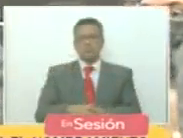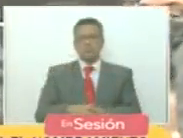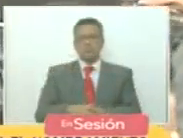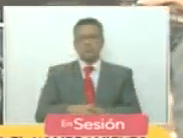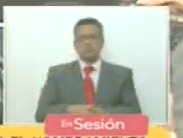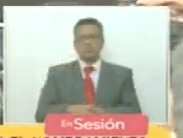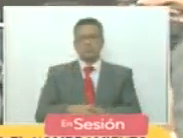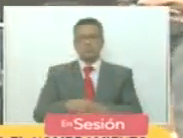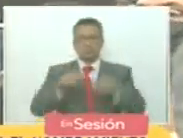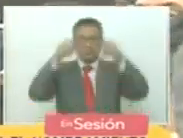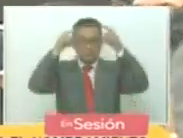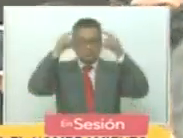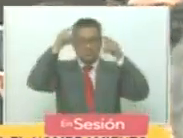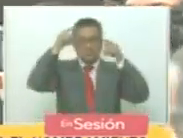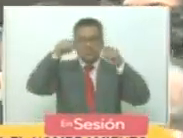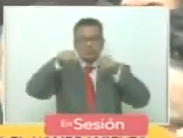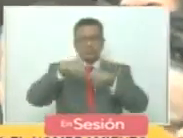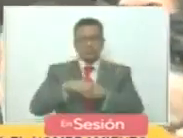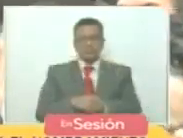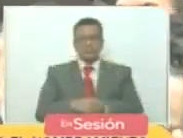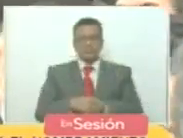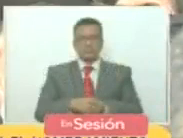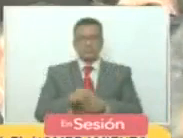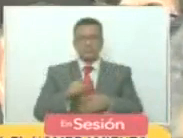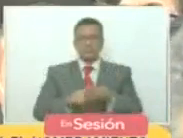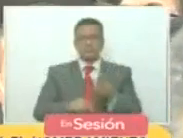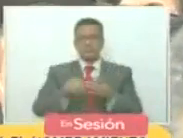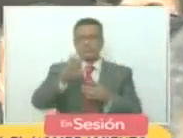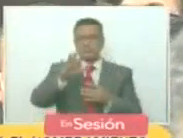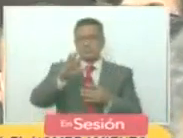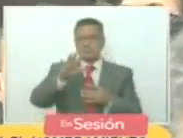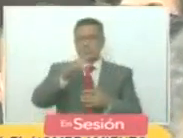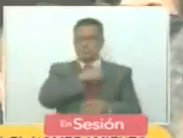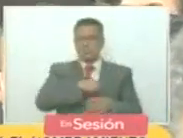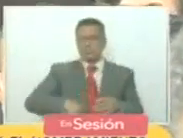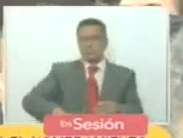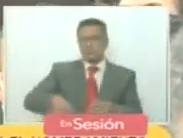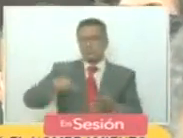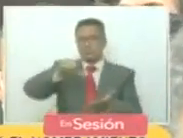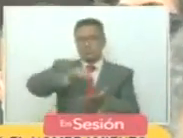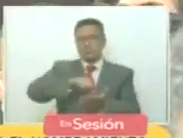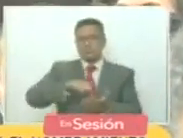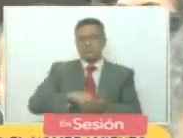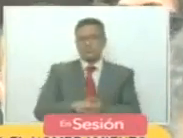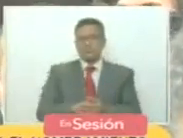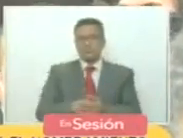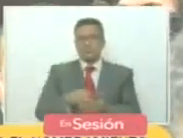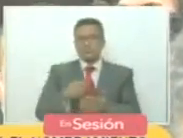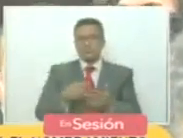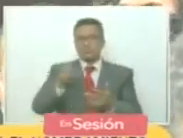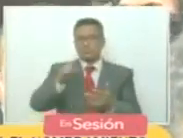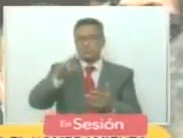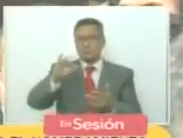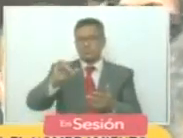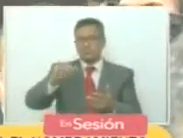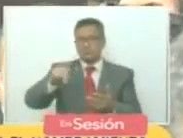Con el comandante Chávez han pasado 5 presidentes de Irán. Rafsanjani,